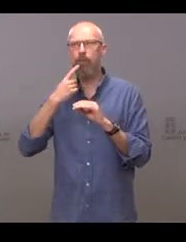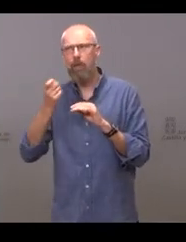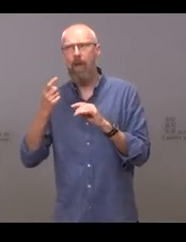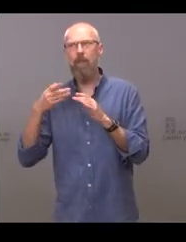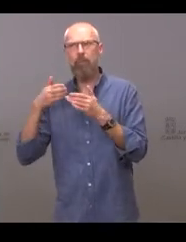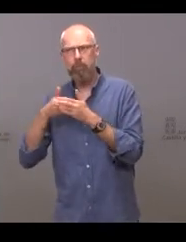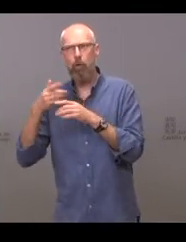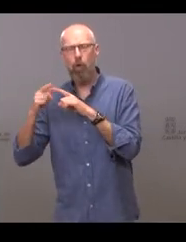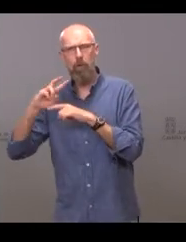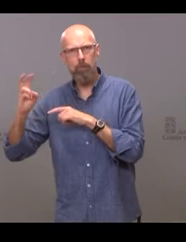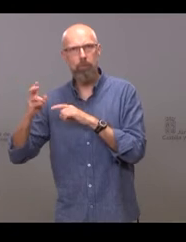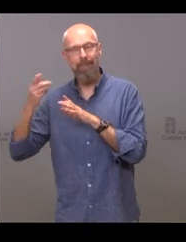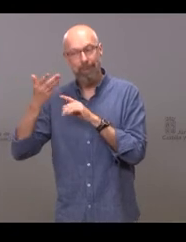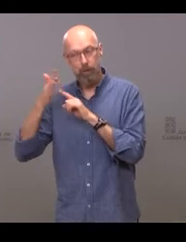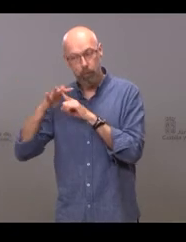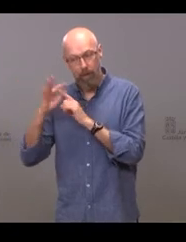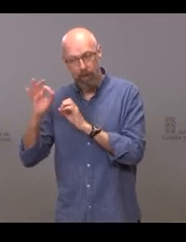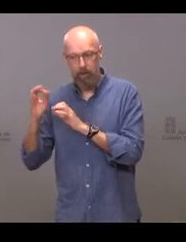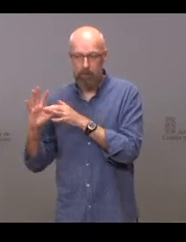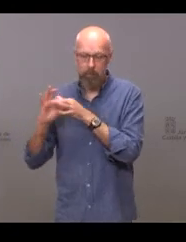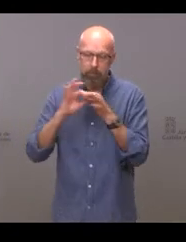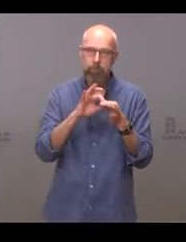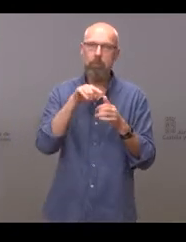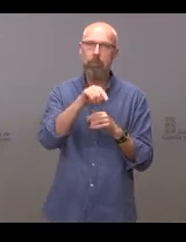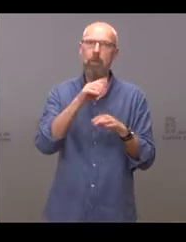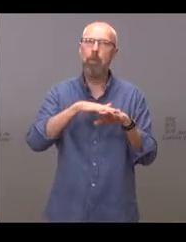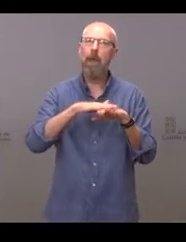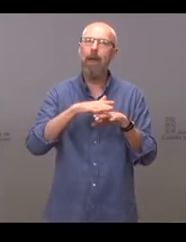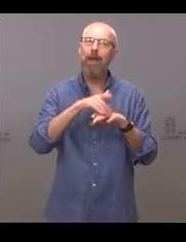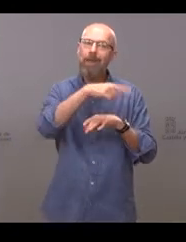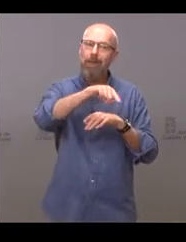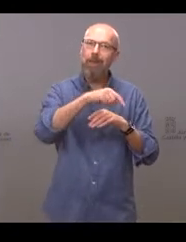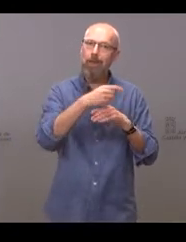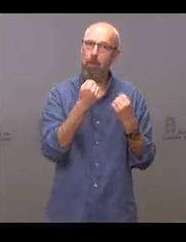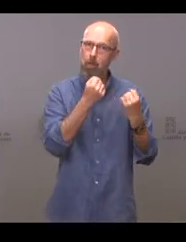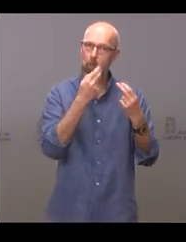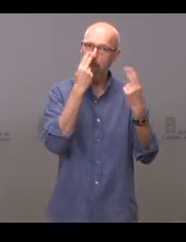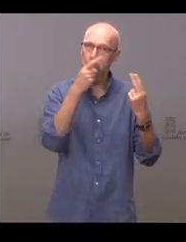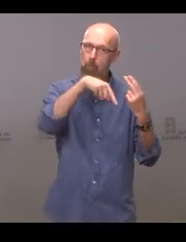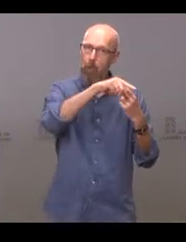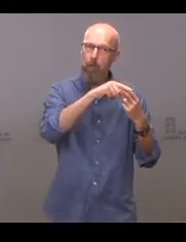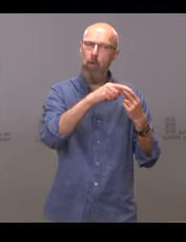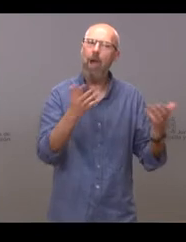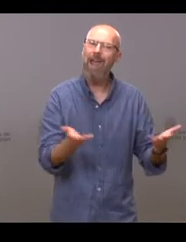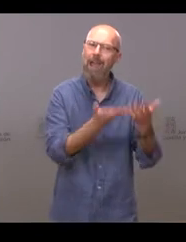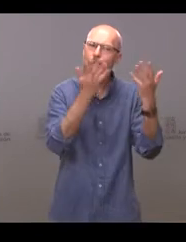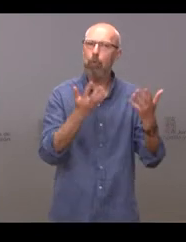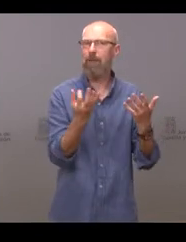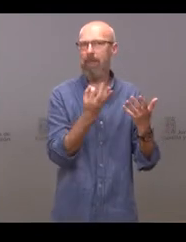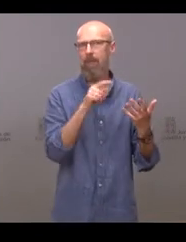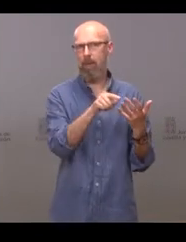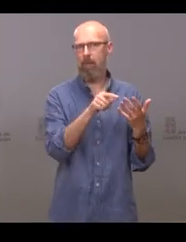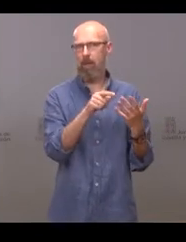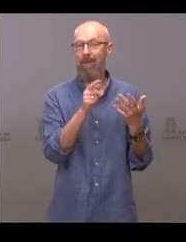pero queríamos queremos que sean desde los poderes públicos donde se impulsen las políticas de igualdad y en este acuerdo se recogen